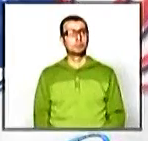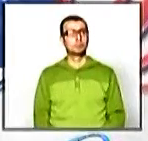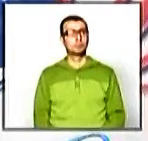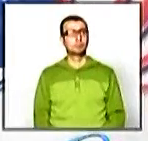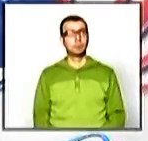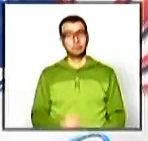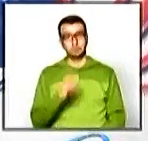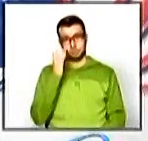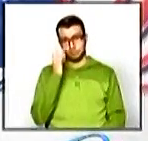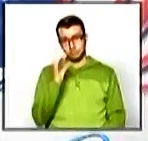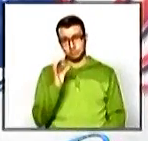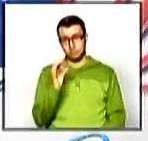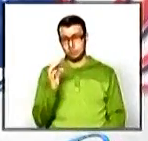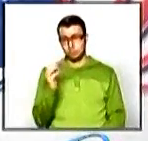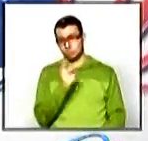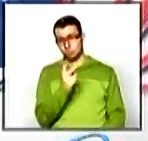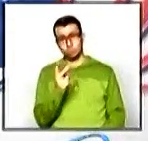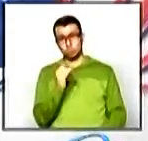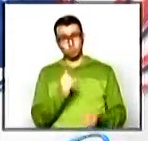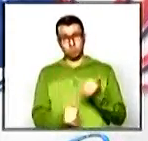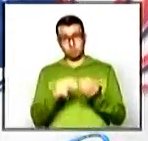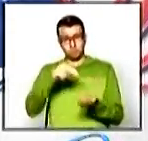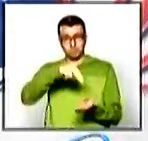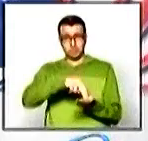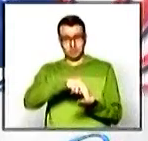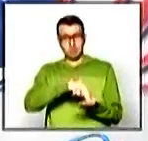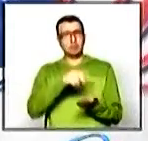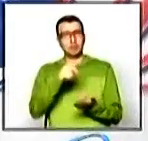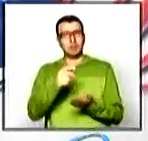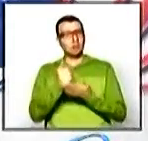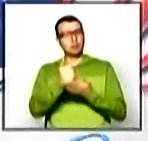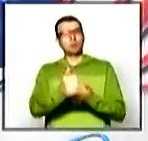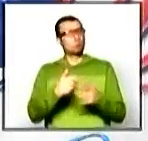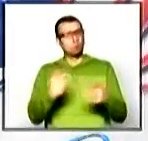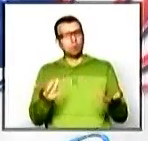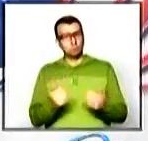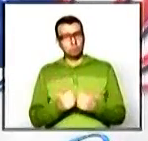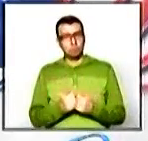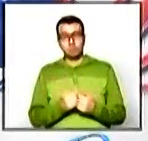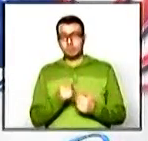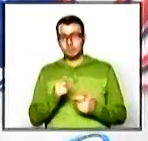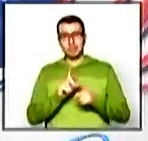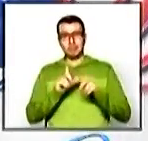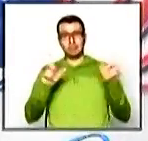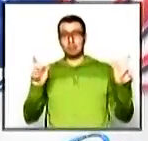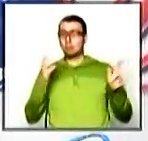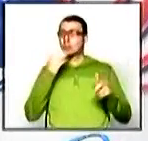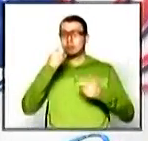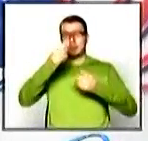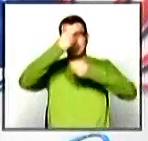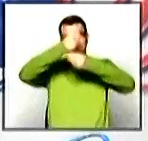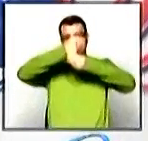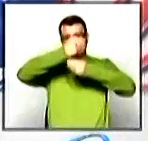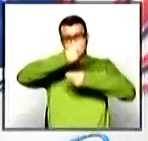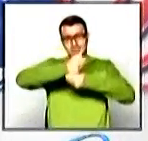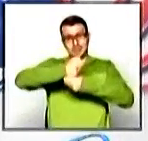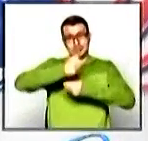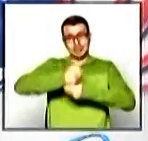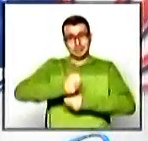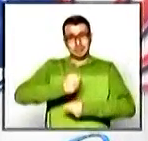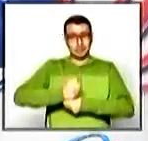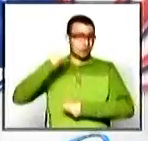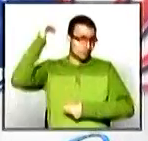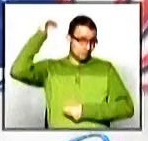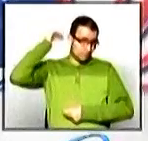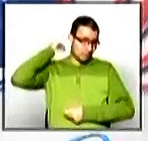Perfecto. Estos últimos dos ajustes lo que buscan es liberar las vértebras que de pronto no hayan sido liberadas o